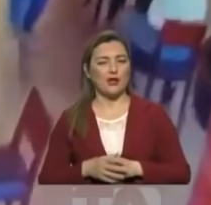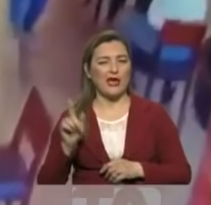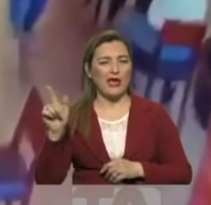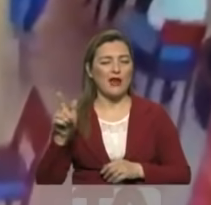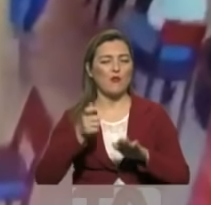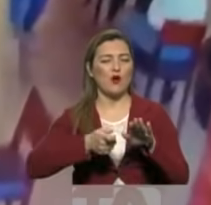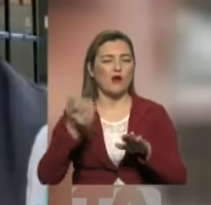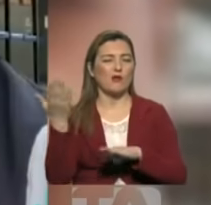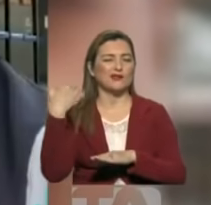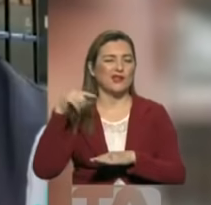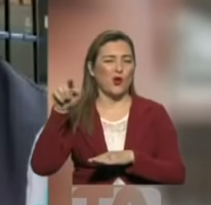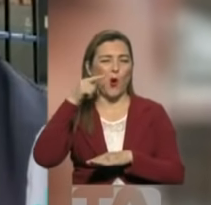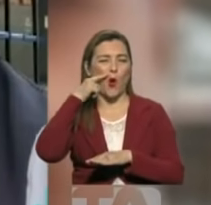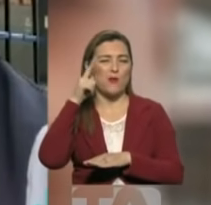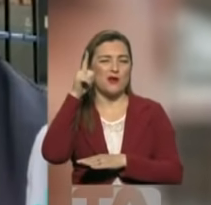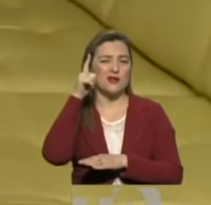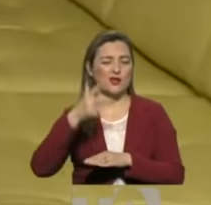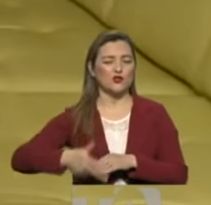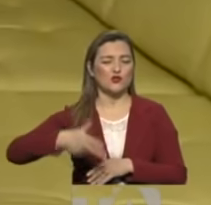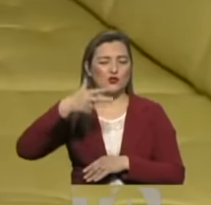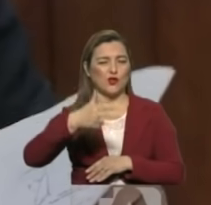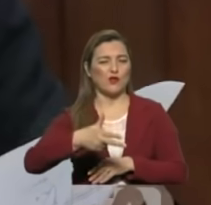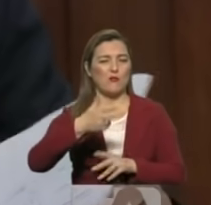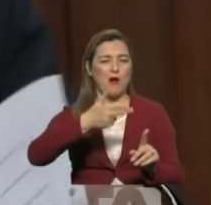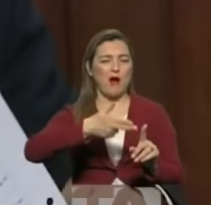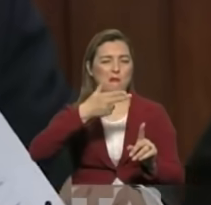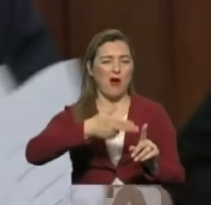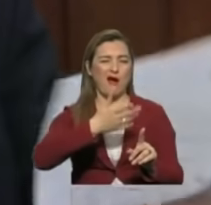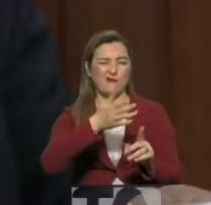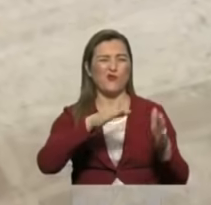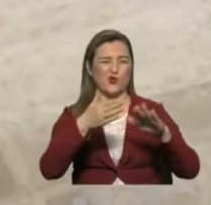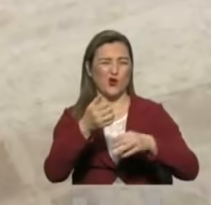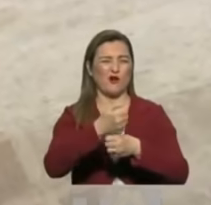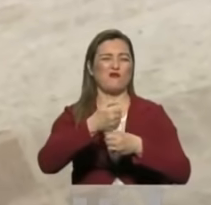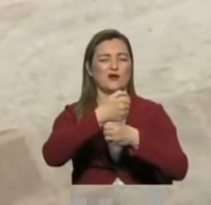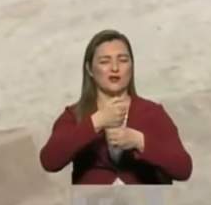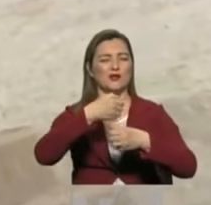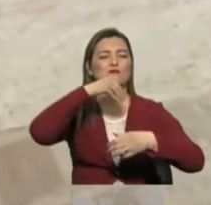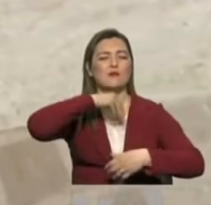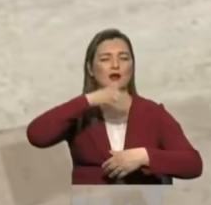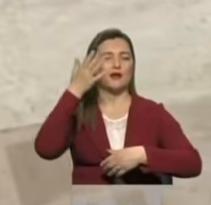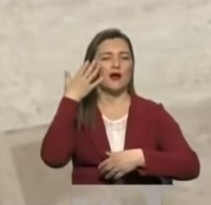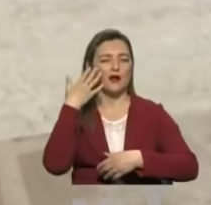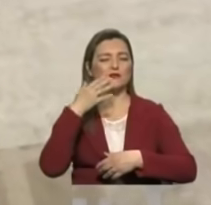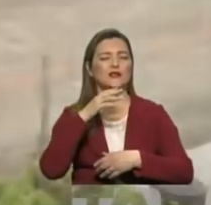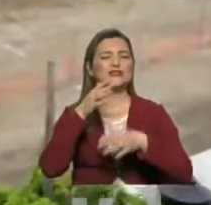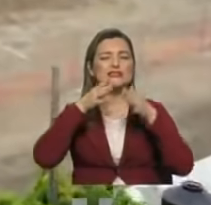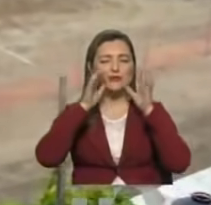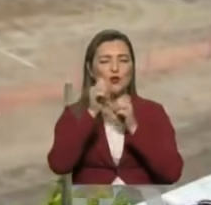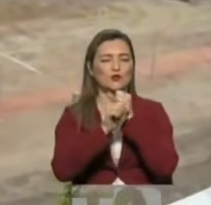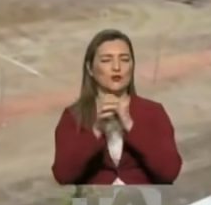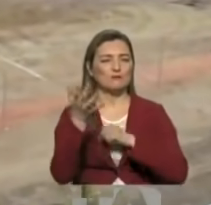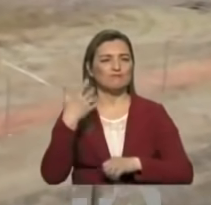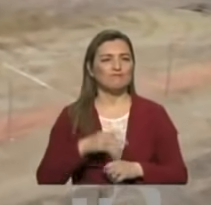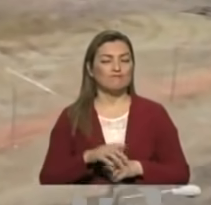pasado 28 de diciembre. También tuvo como cliente al ex asambleísta Eliseo Azuero, quien estuvo vinculado en las investigaciones por irregularidades